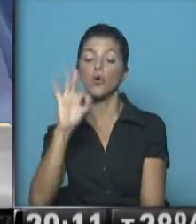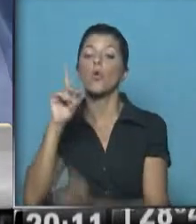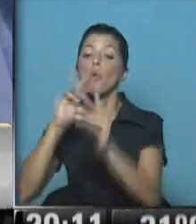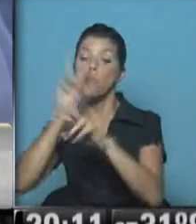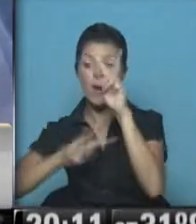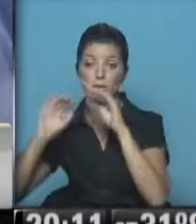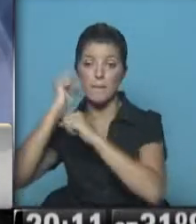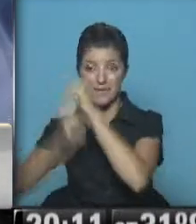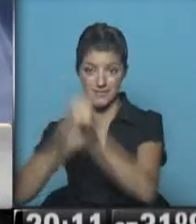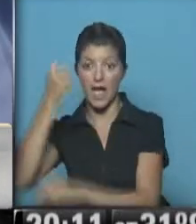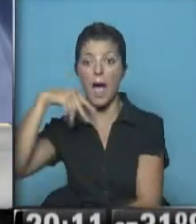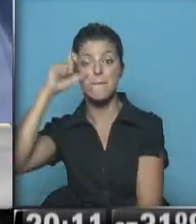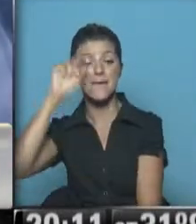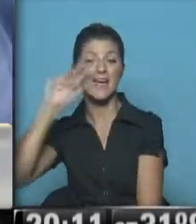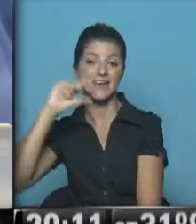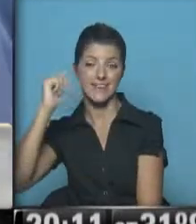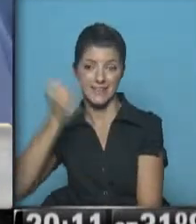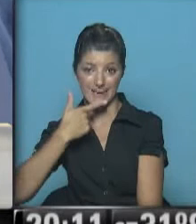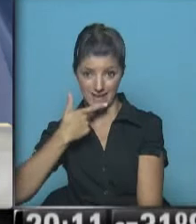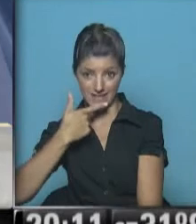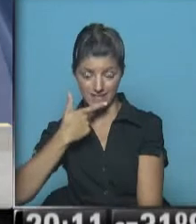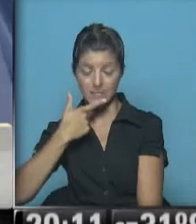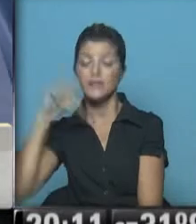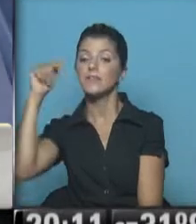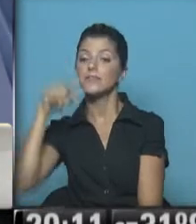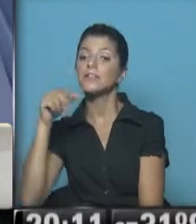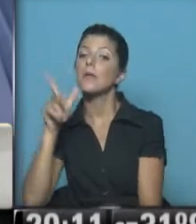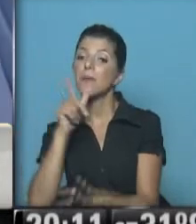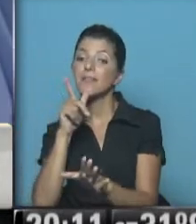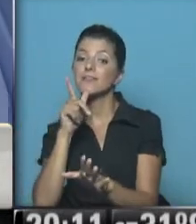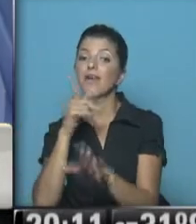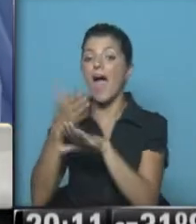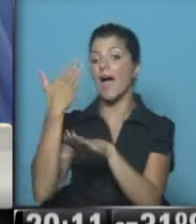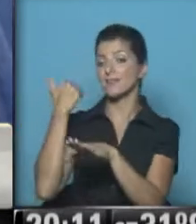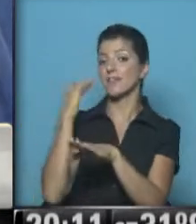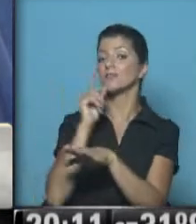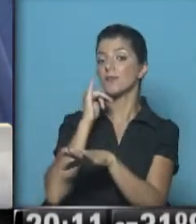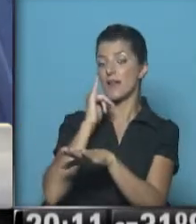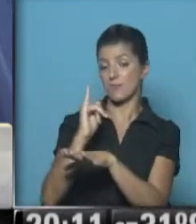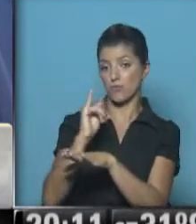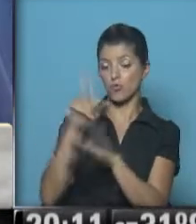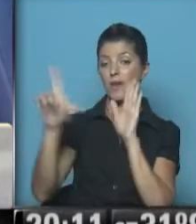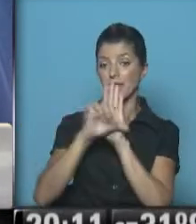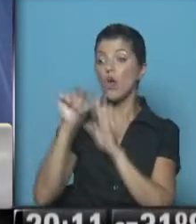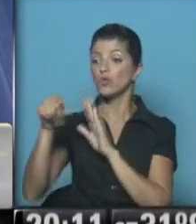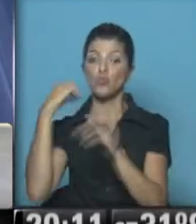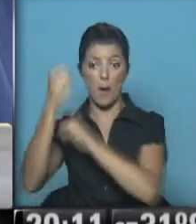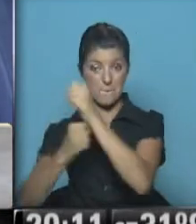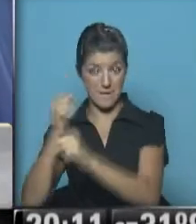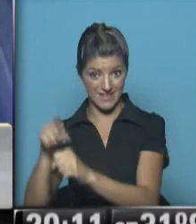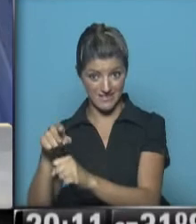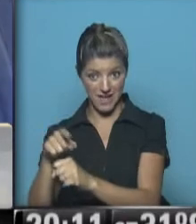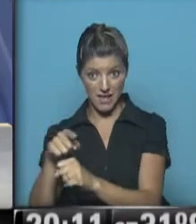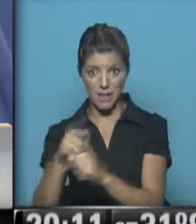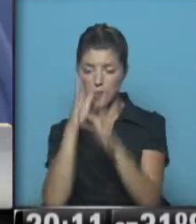Tape SRL, que aparentemente, según denunció en un momento el legislador Gustavo Vera, era una empresa de él para